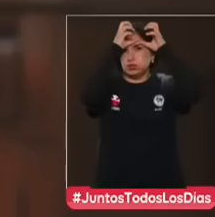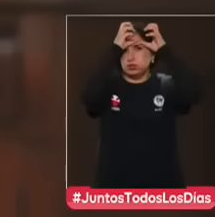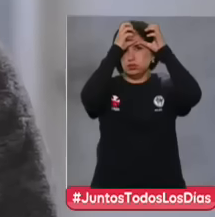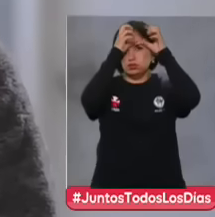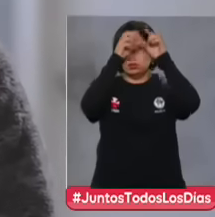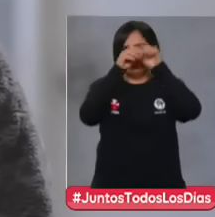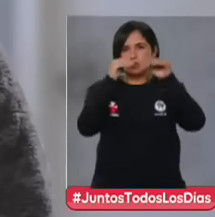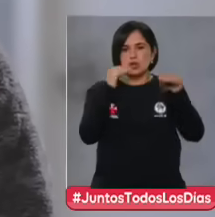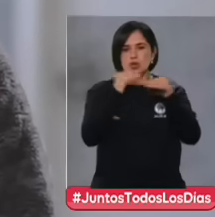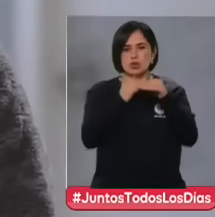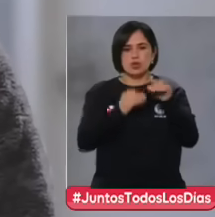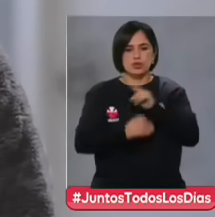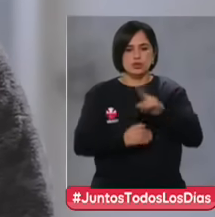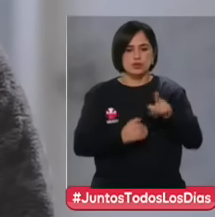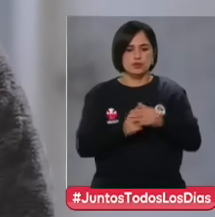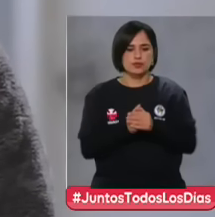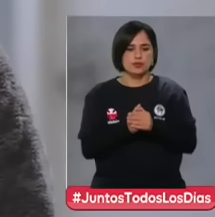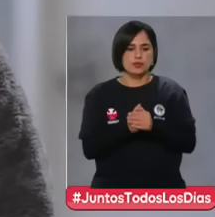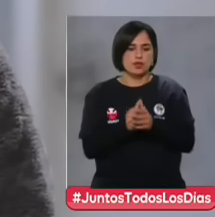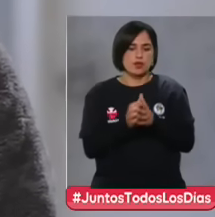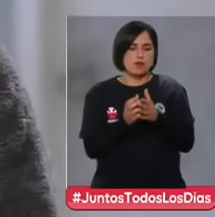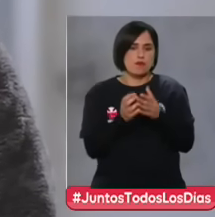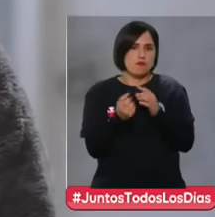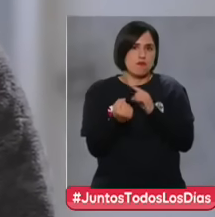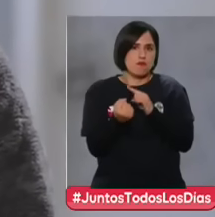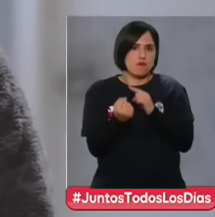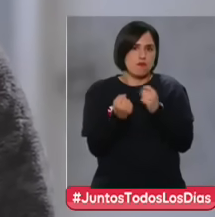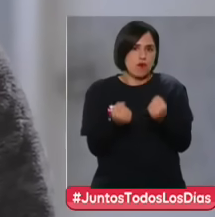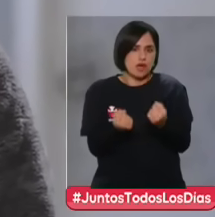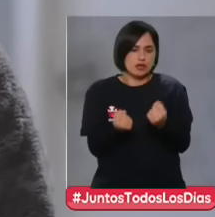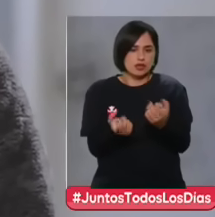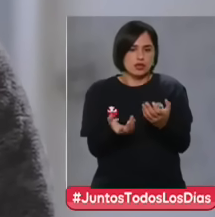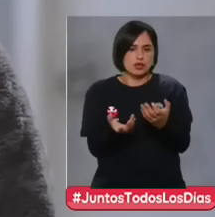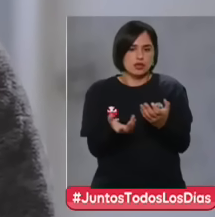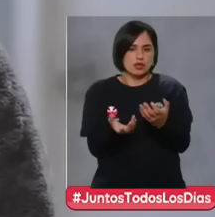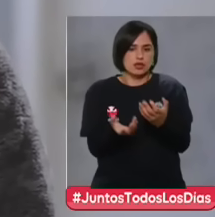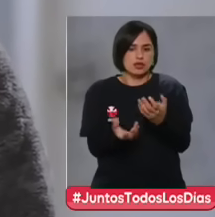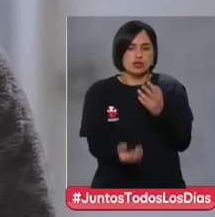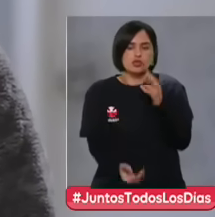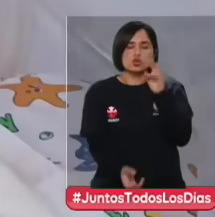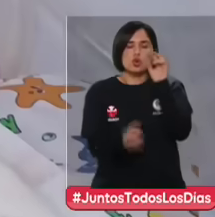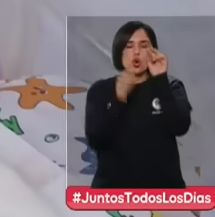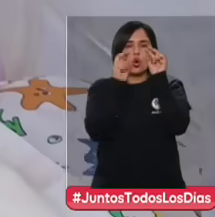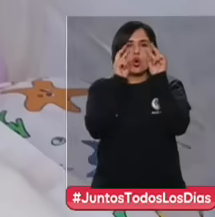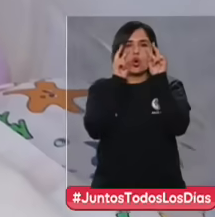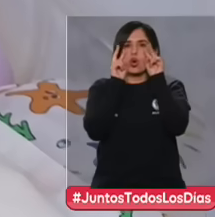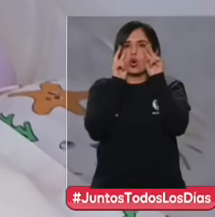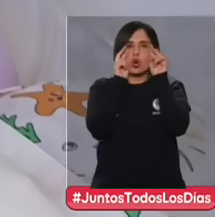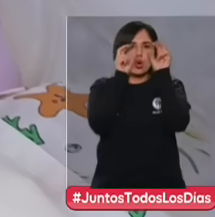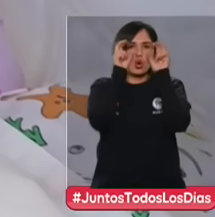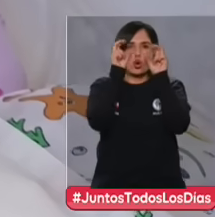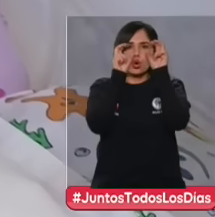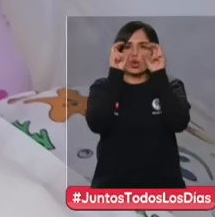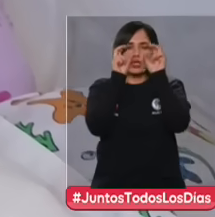la misma. La atacó tan fuerte la bacteria que ya lo único que movía eran sus ojitos.